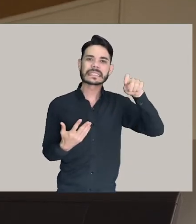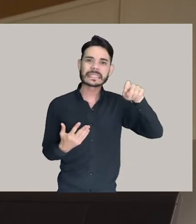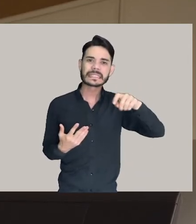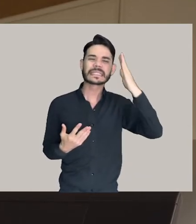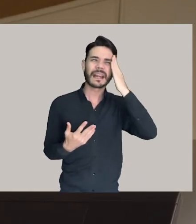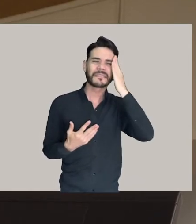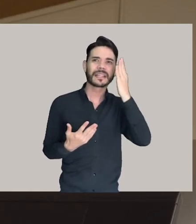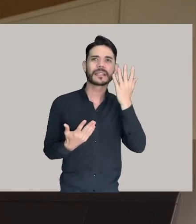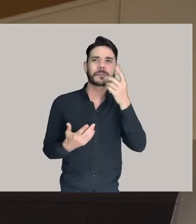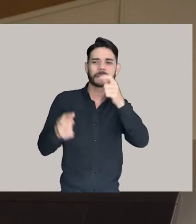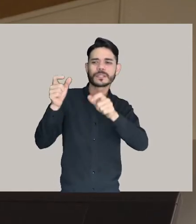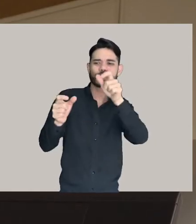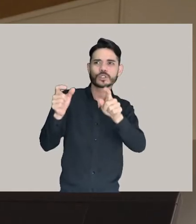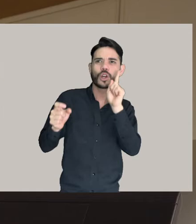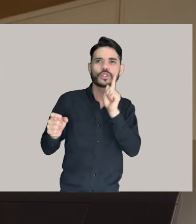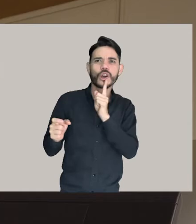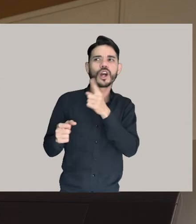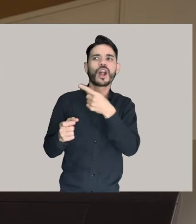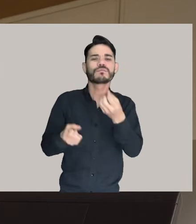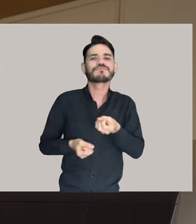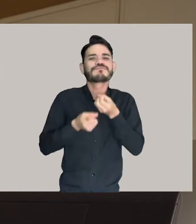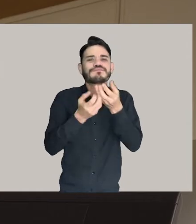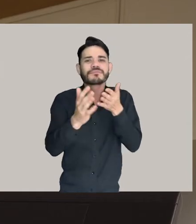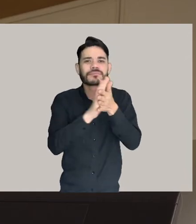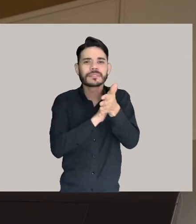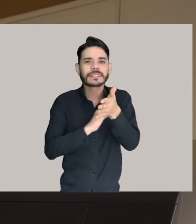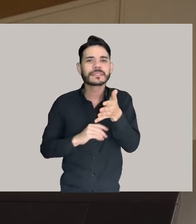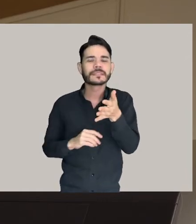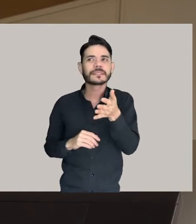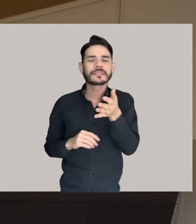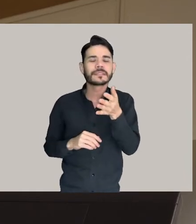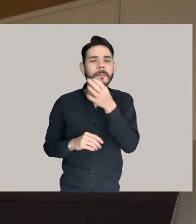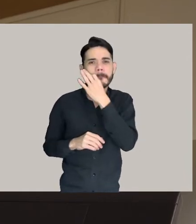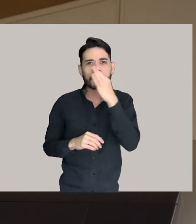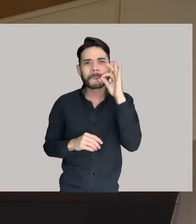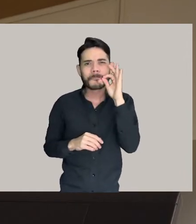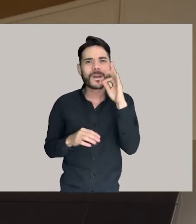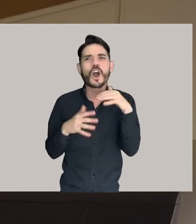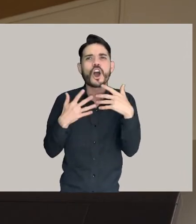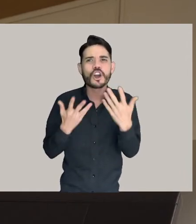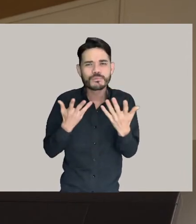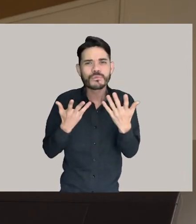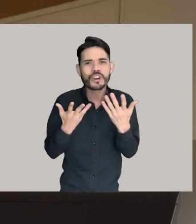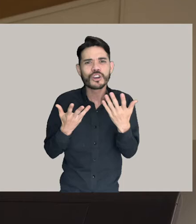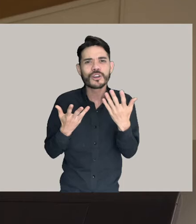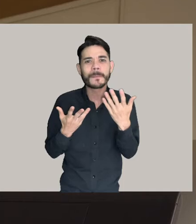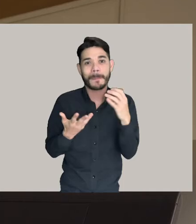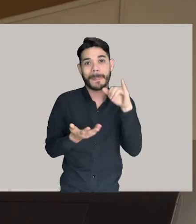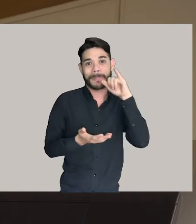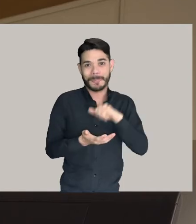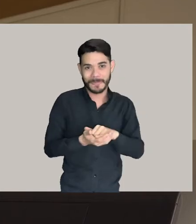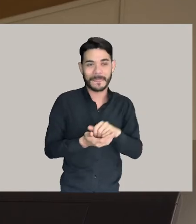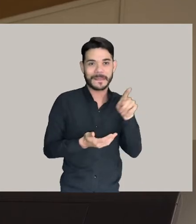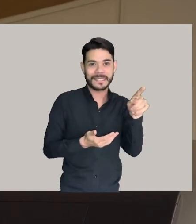cómo hacen las personas sordas para comunicarse un secreto. Eso, eso fue